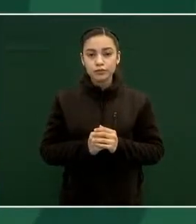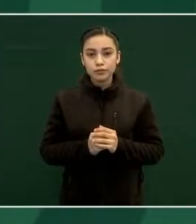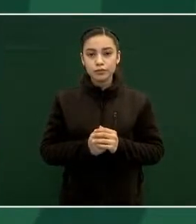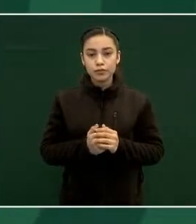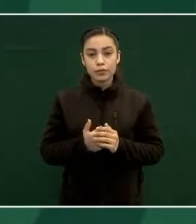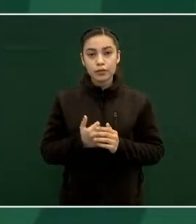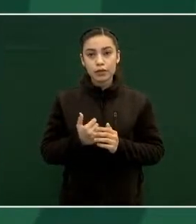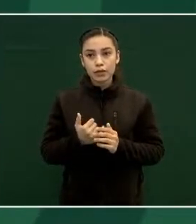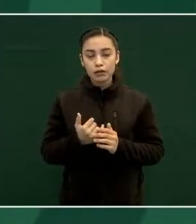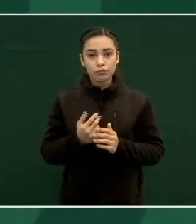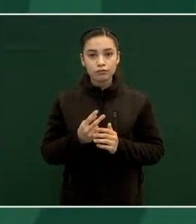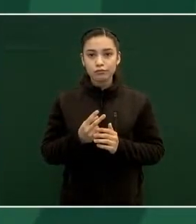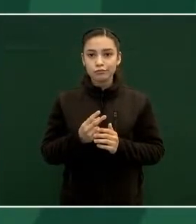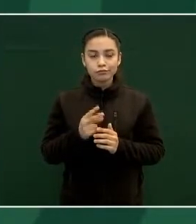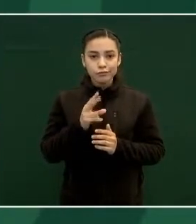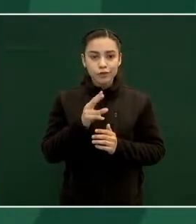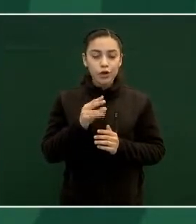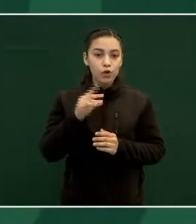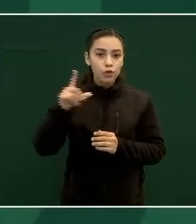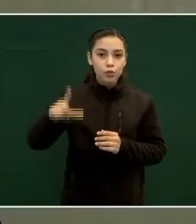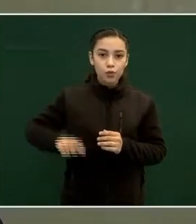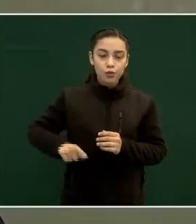no se atrevía el gobierno a hacer nada.